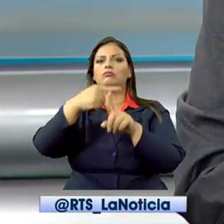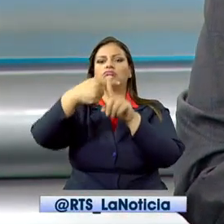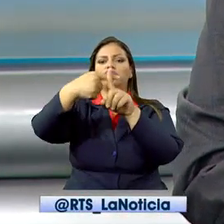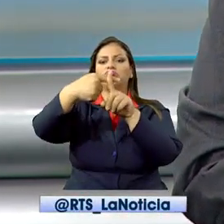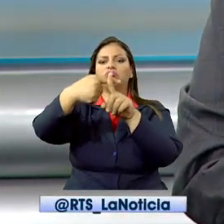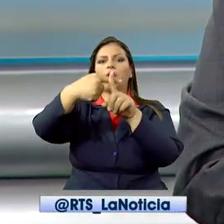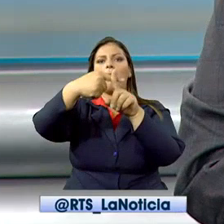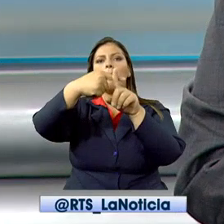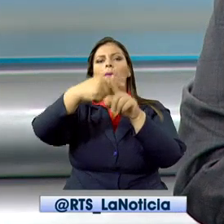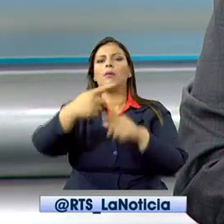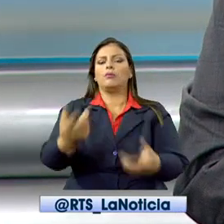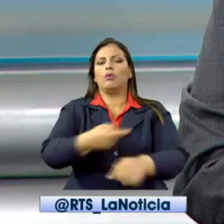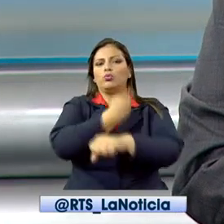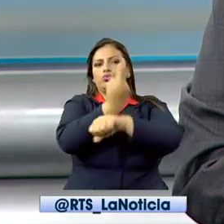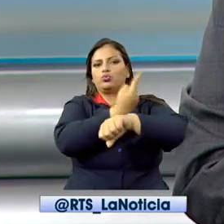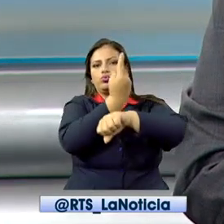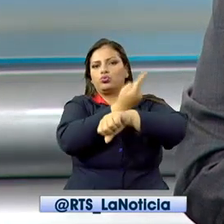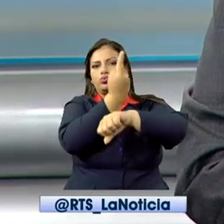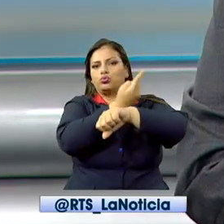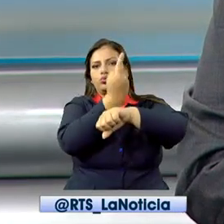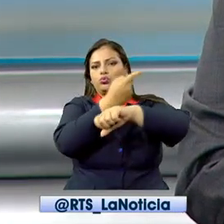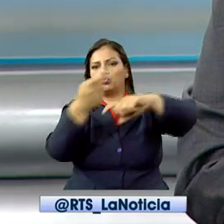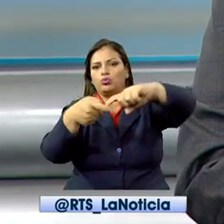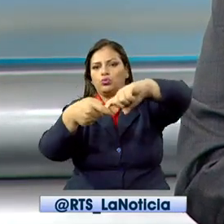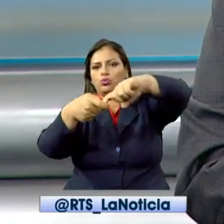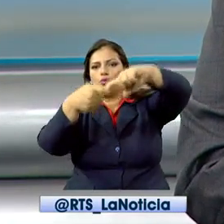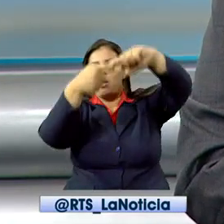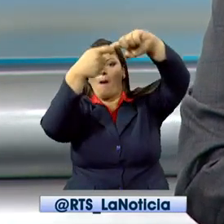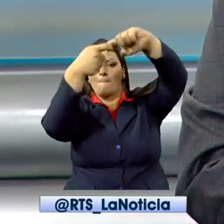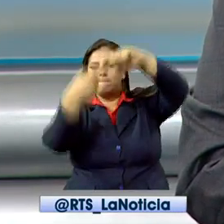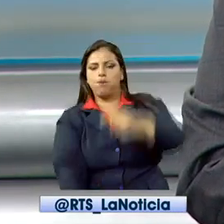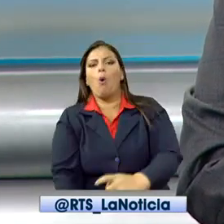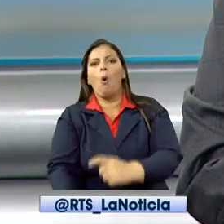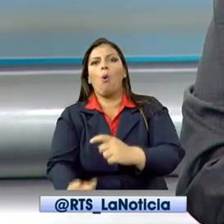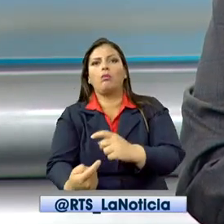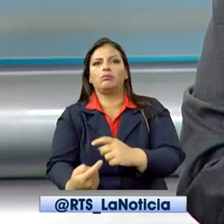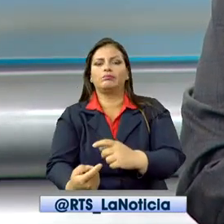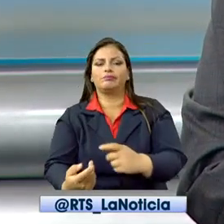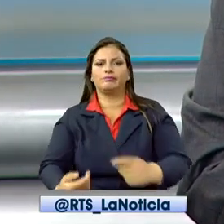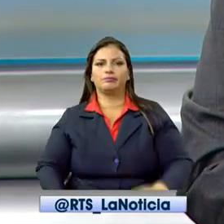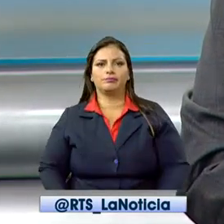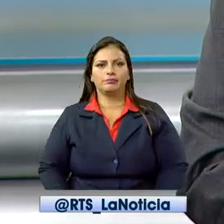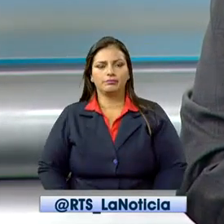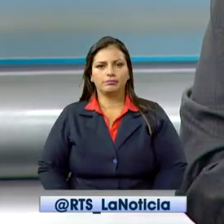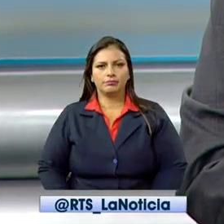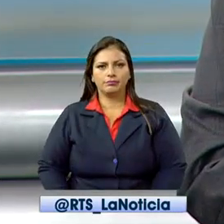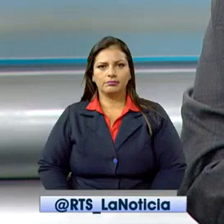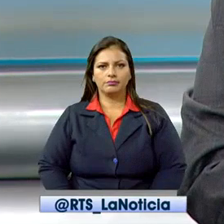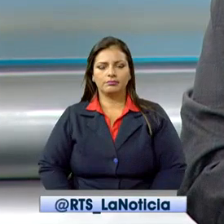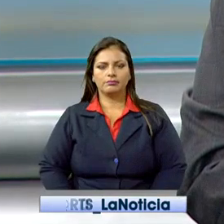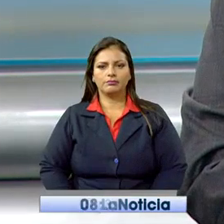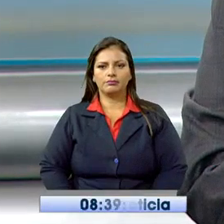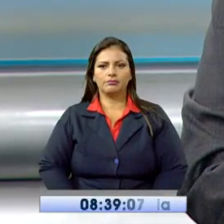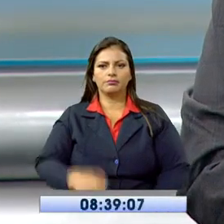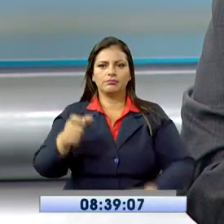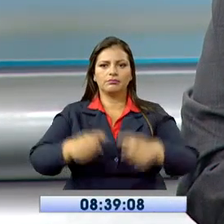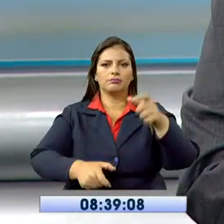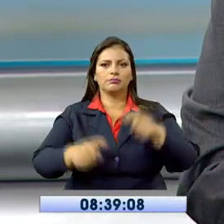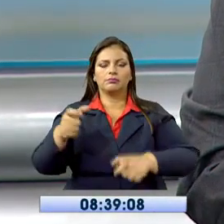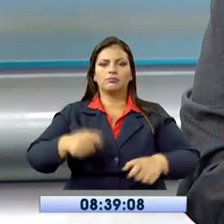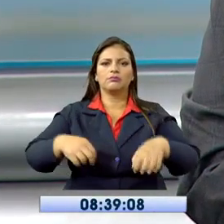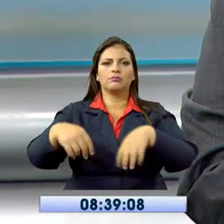reparación. La pesada estructura de hierro recubierta con cemento y yeso cayó en un pasadizo interior de la iglesia sin provocar,